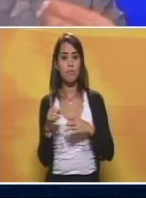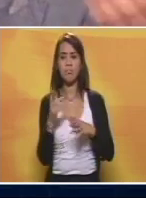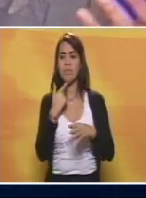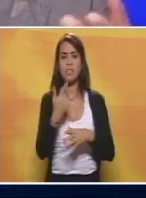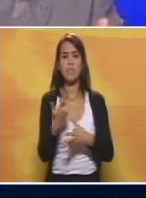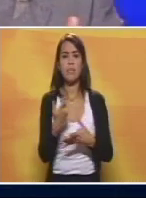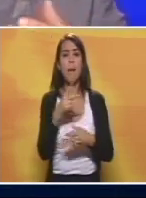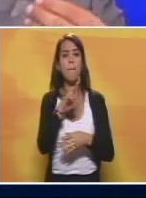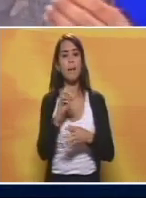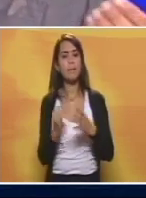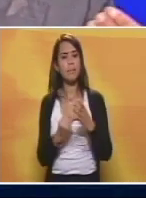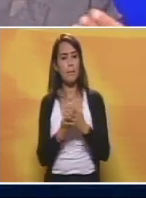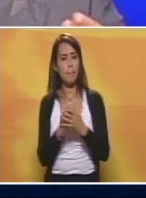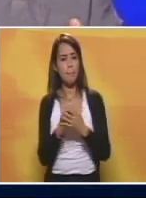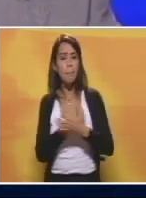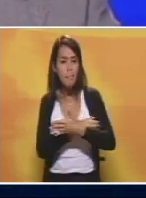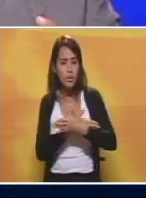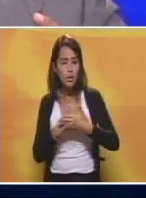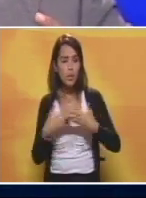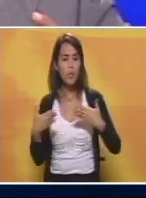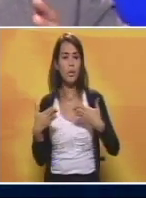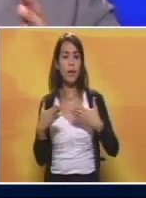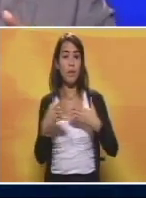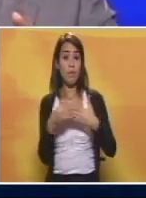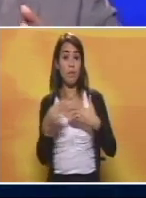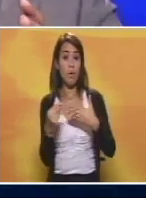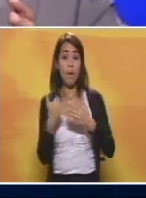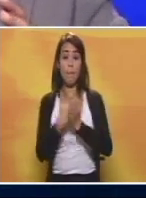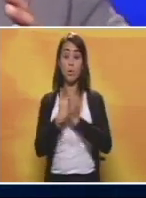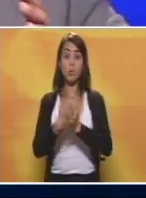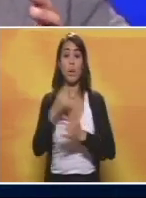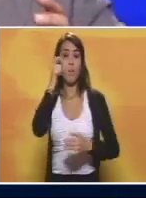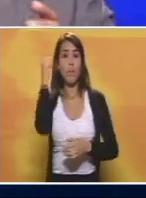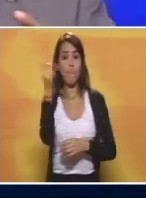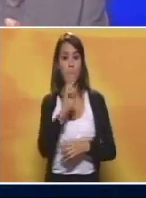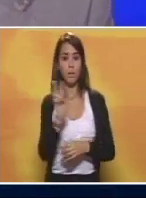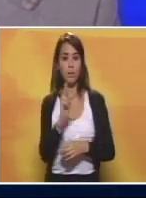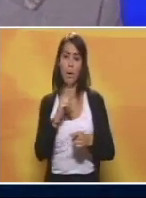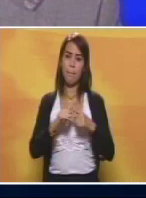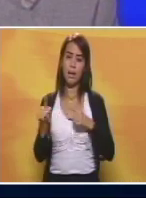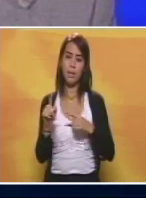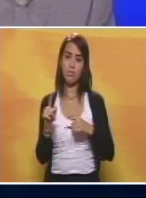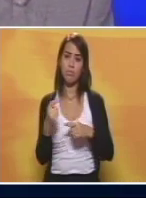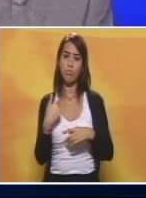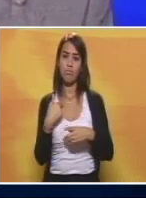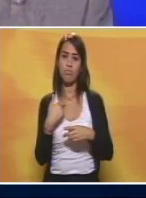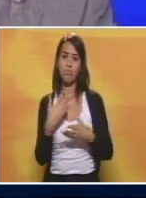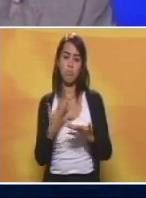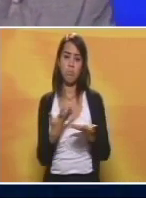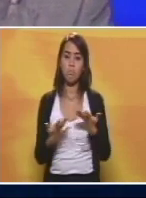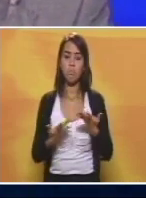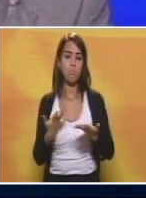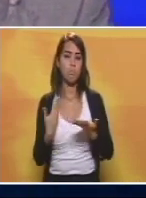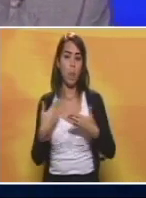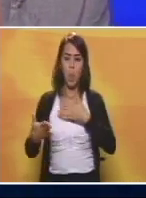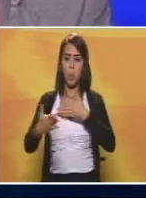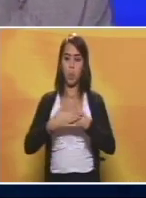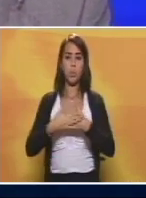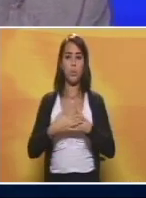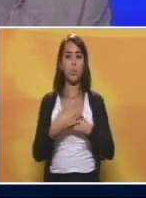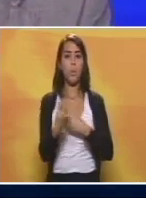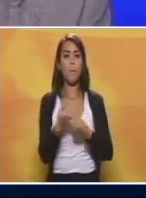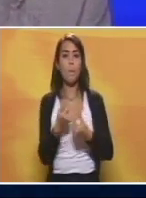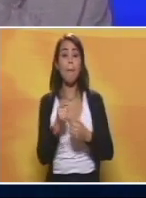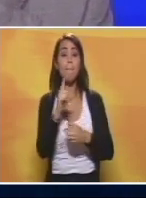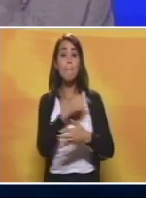a dar 20 millones de dólares para para ayudar al pueblo venezolano pero por otro lado le buscan bloquear cuentas de más